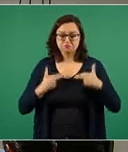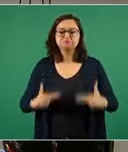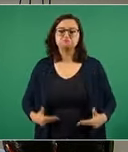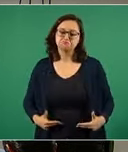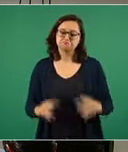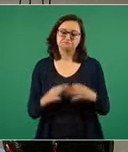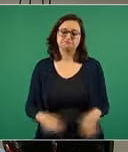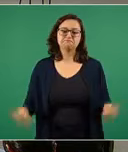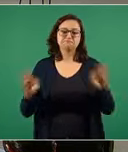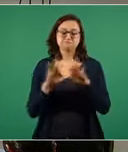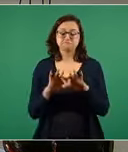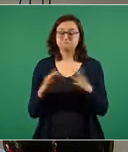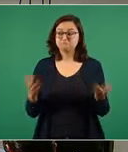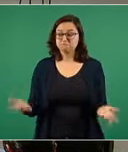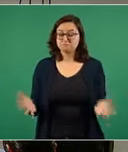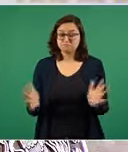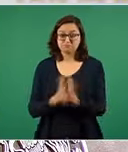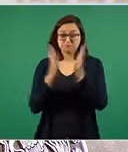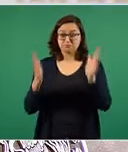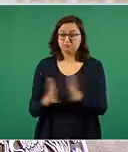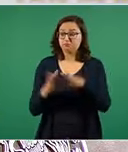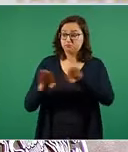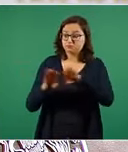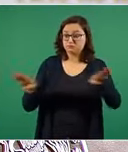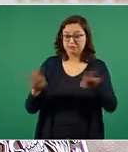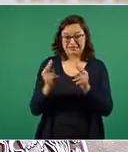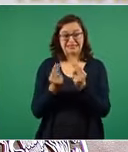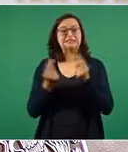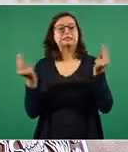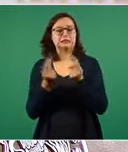Buenos días a